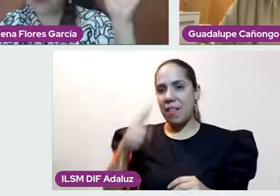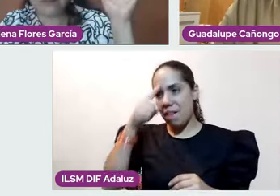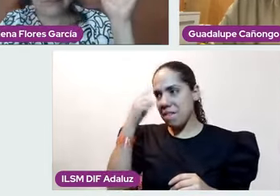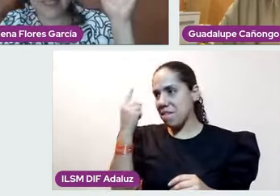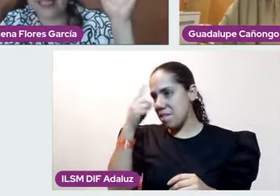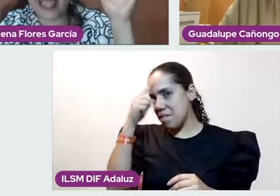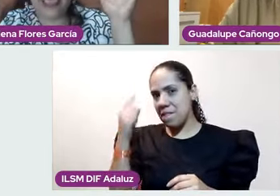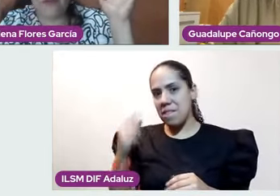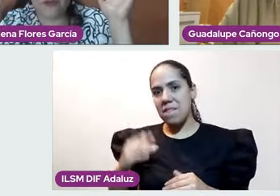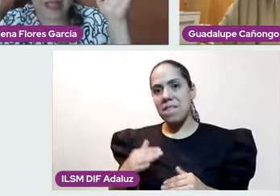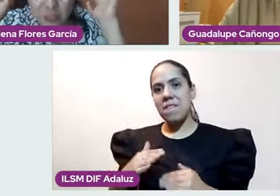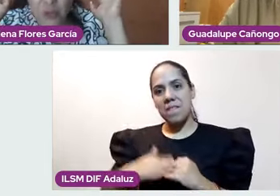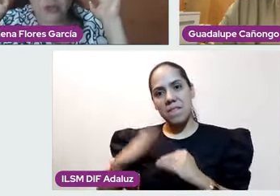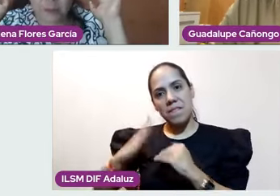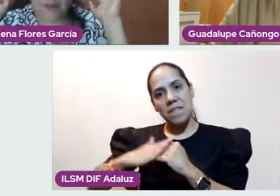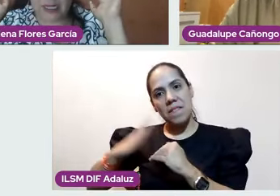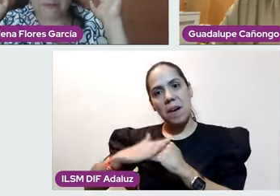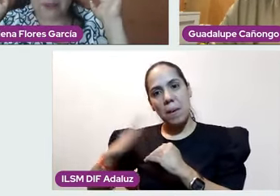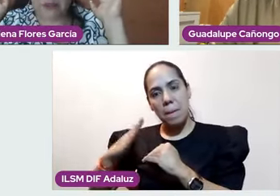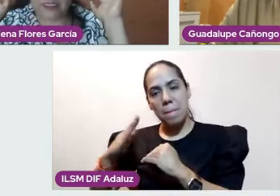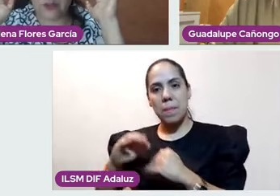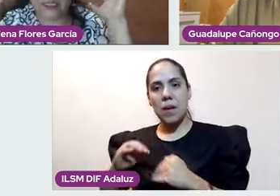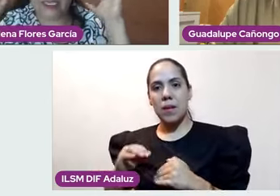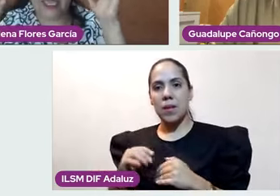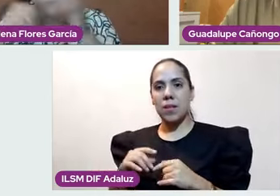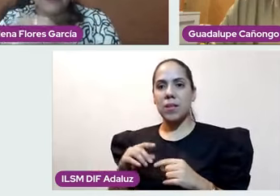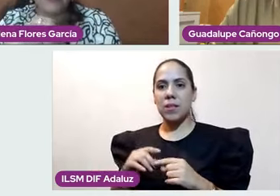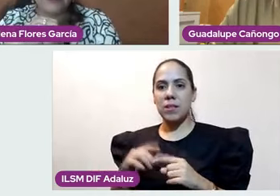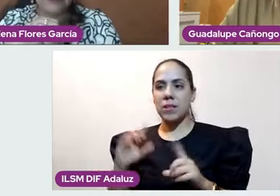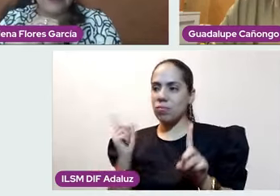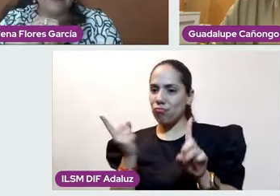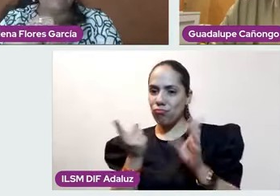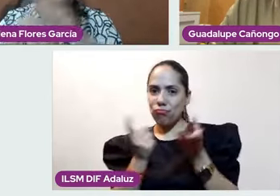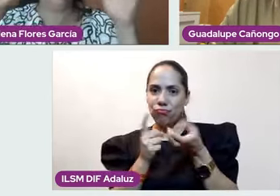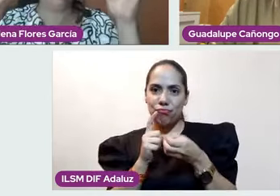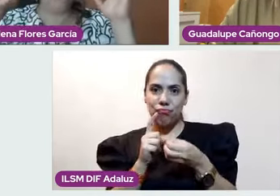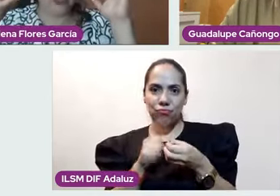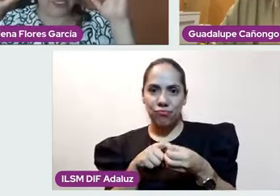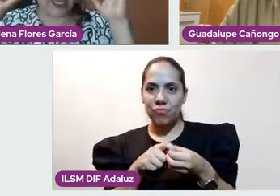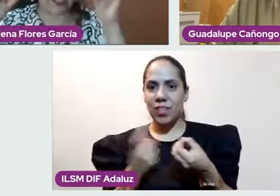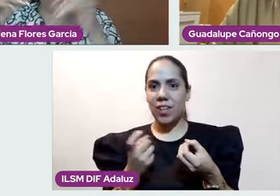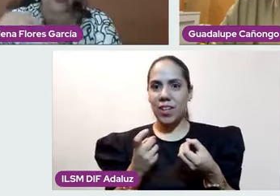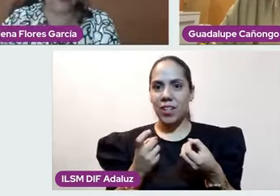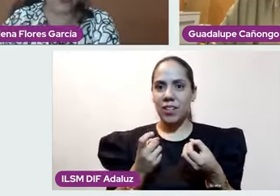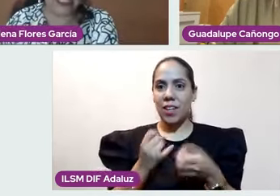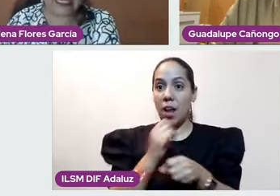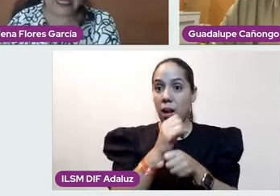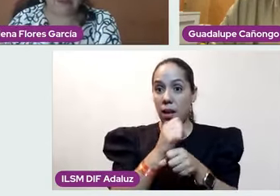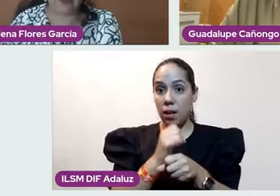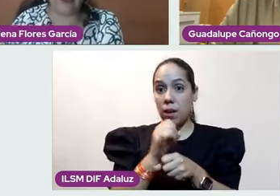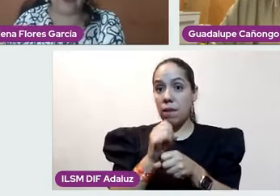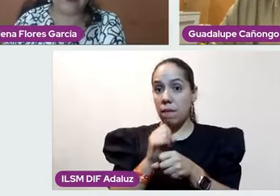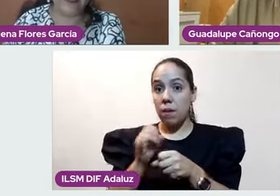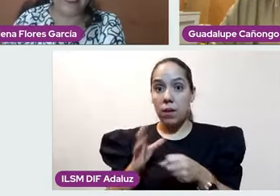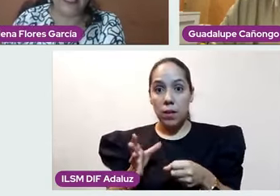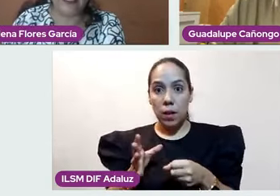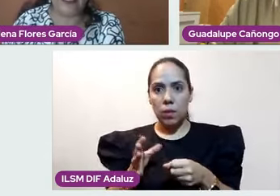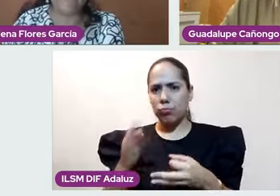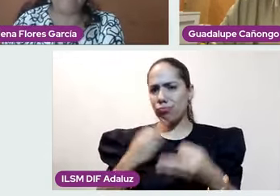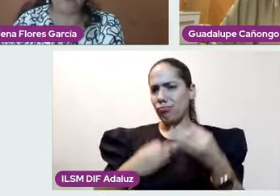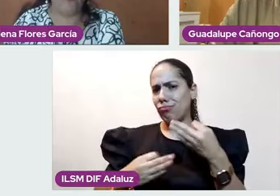acceso a información, porque le preguntas lo que sea, y también a la música, que le gusta muchísimo, ¿no?